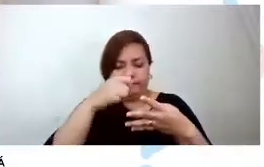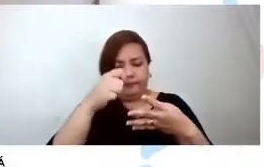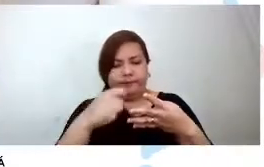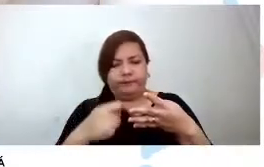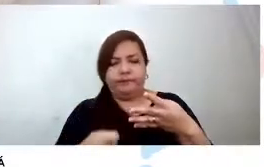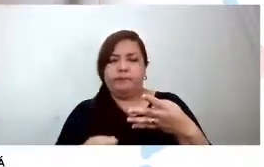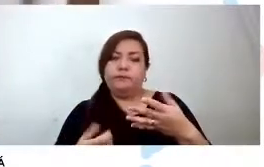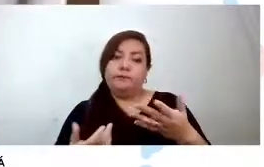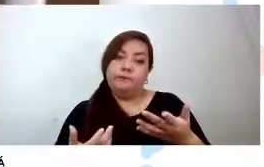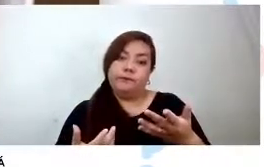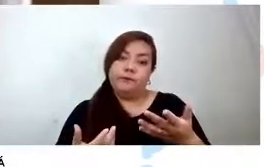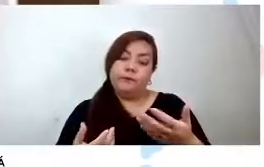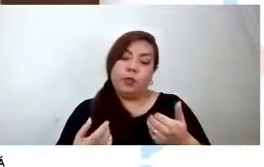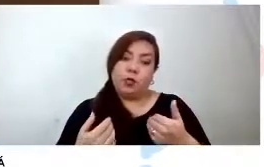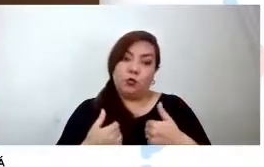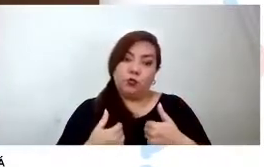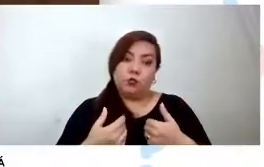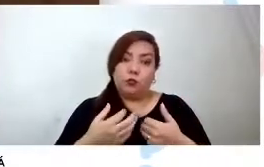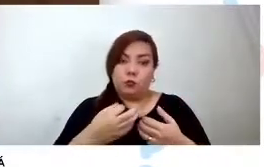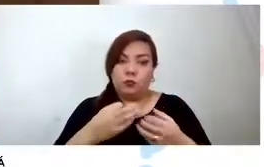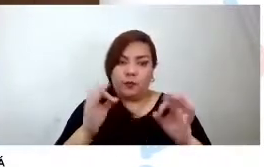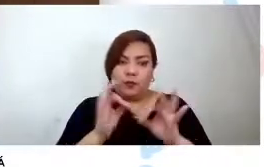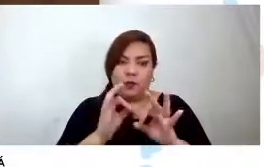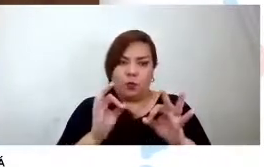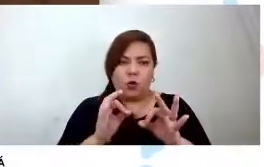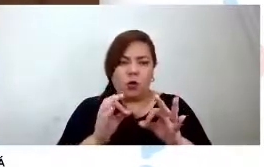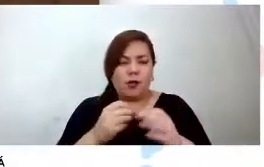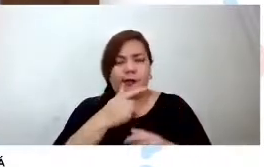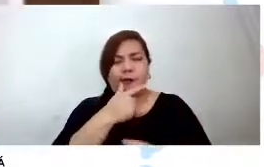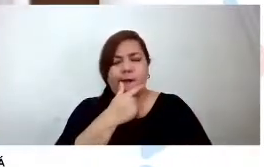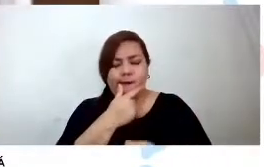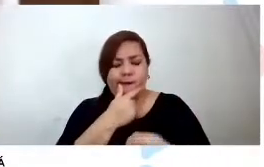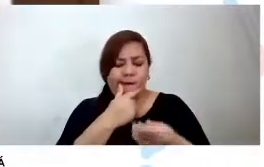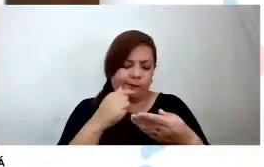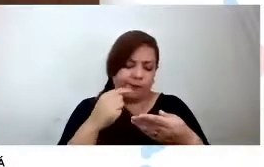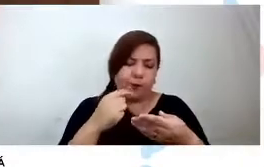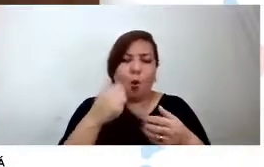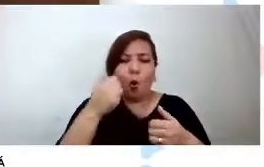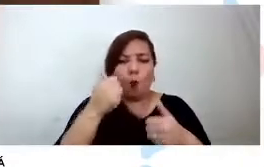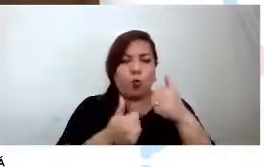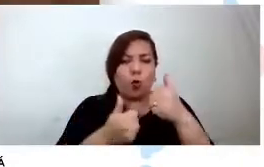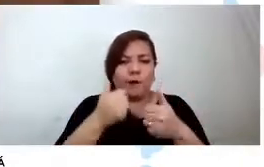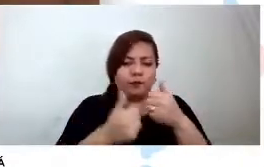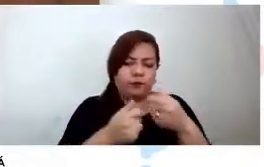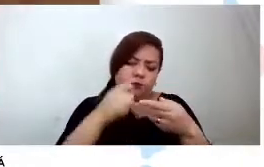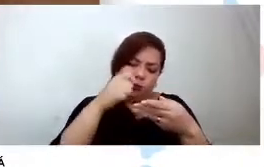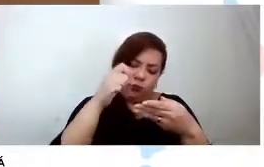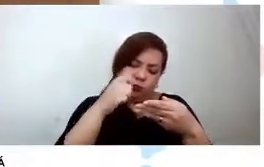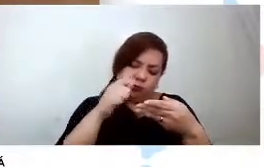para lo que llamamos diagnóstico para ser definidas. Vamos